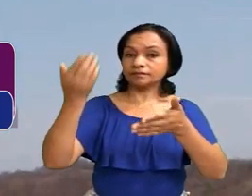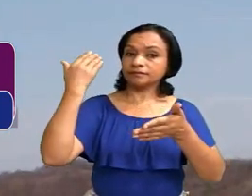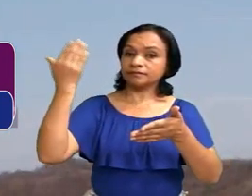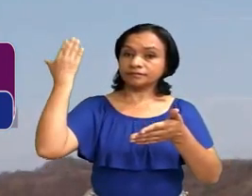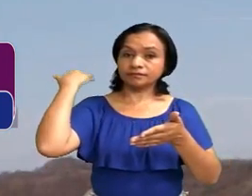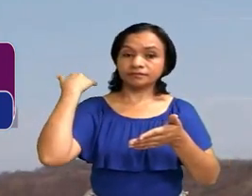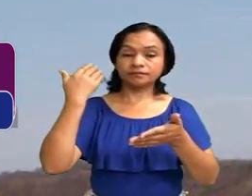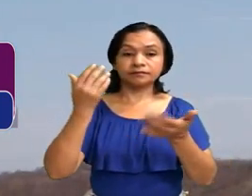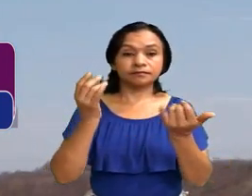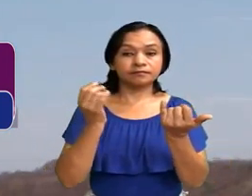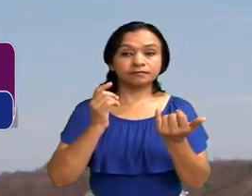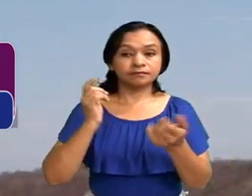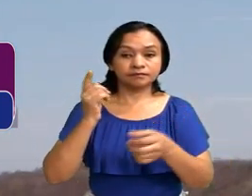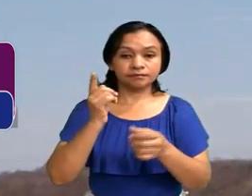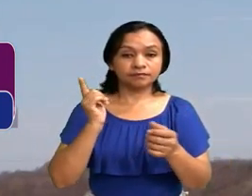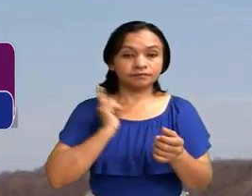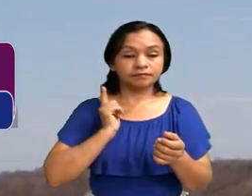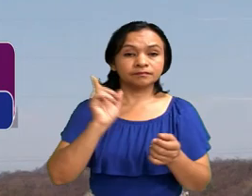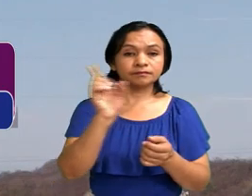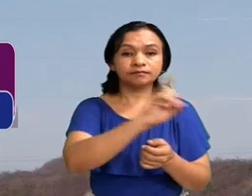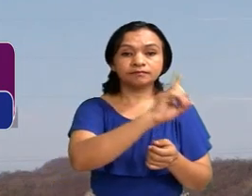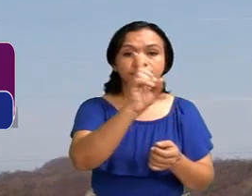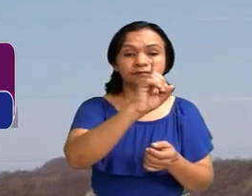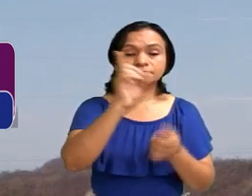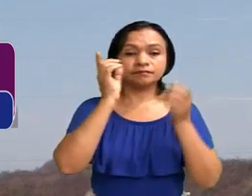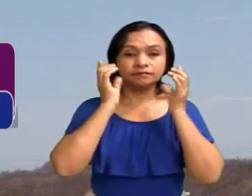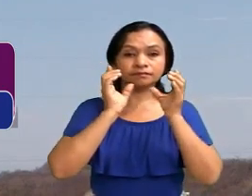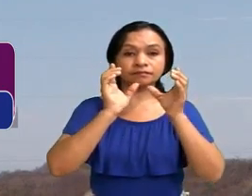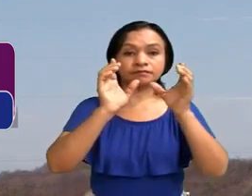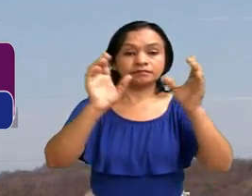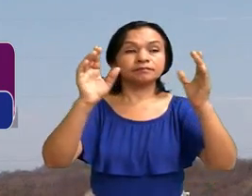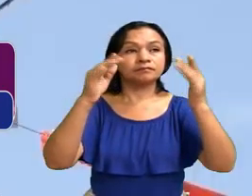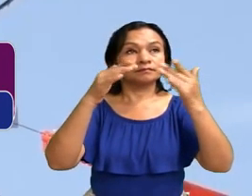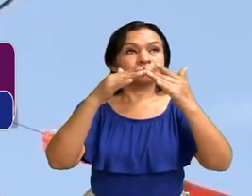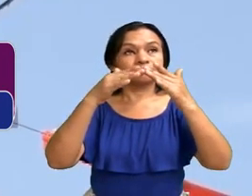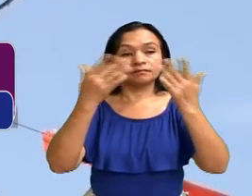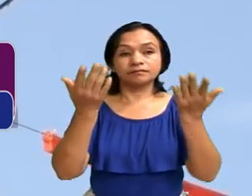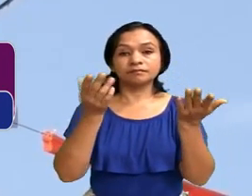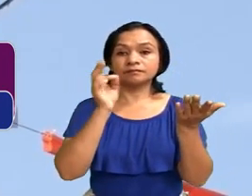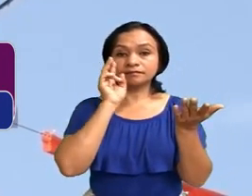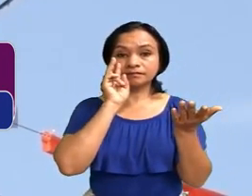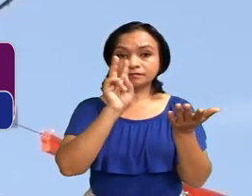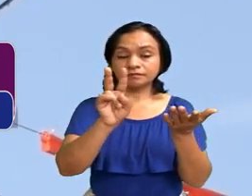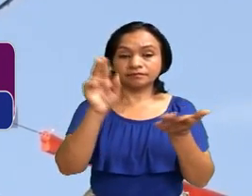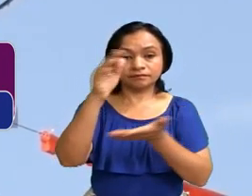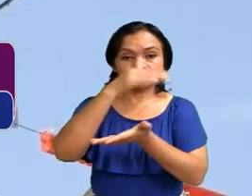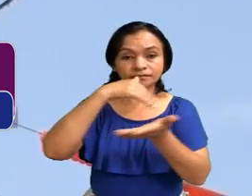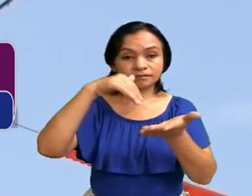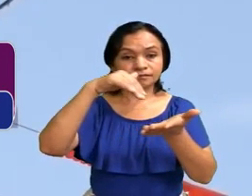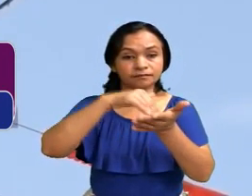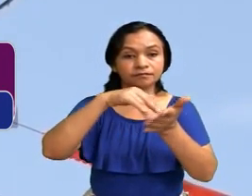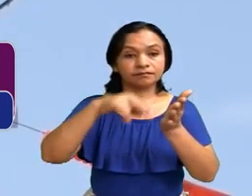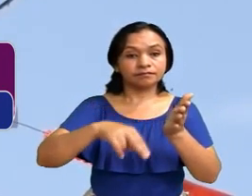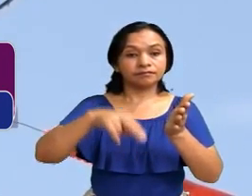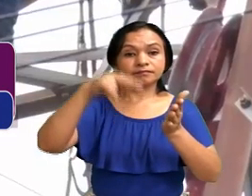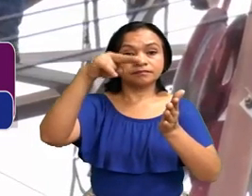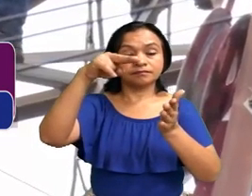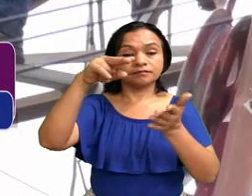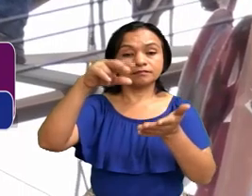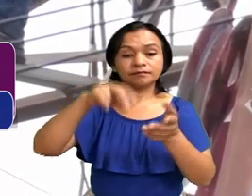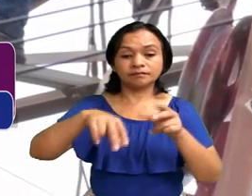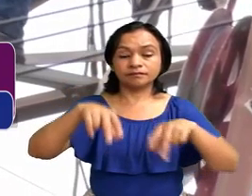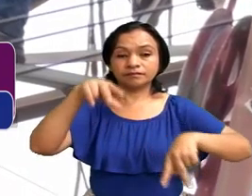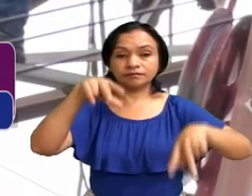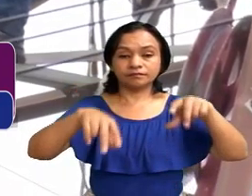parte donde estábamos electrificando eran la costa del Caribe. Ok. La parte centro-norte de nuestro país, Nueva Segovia,